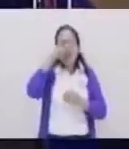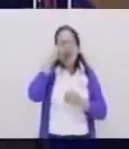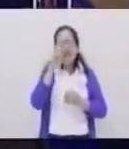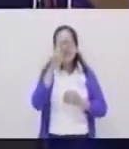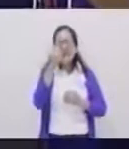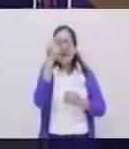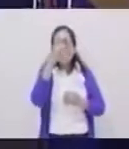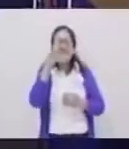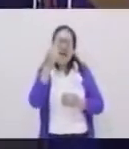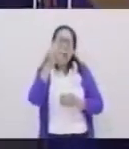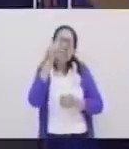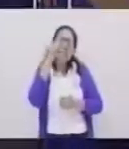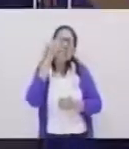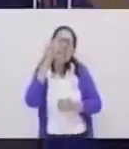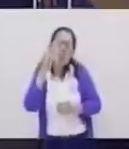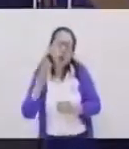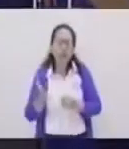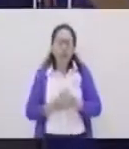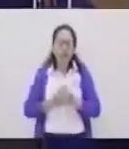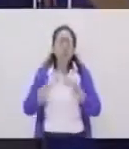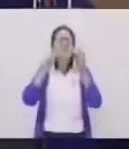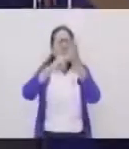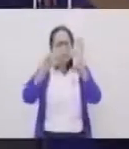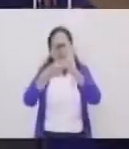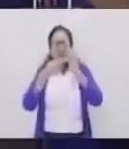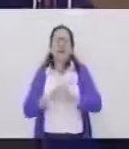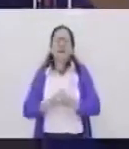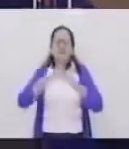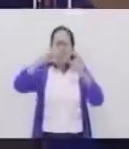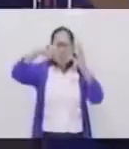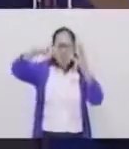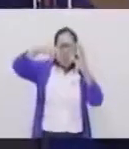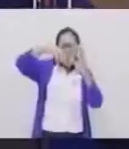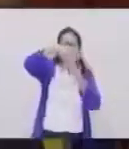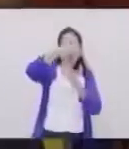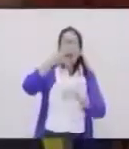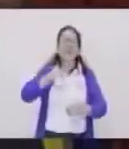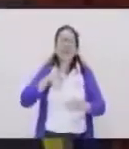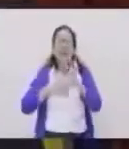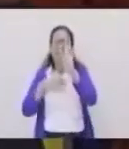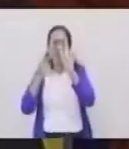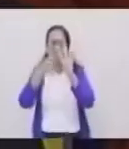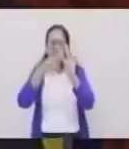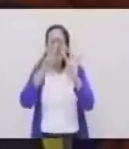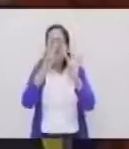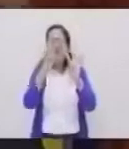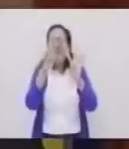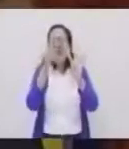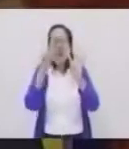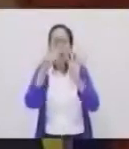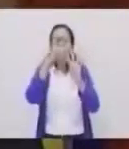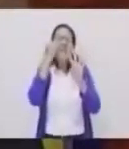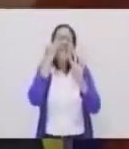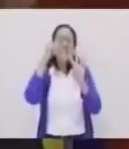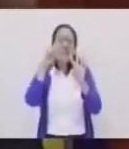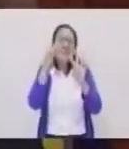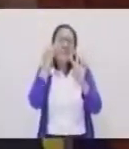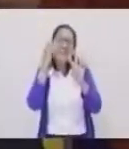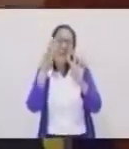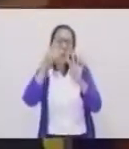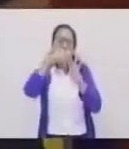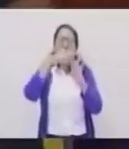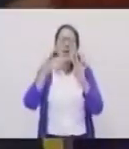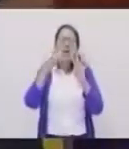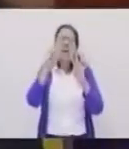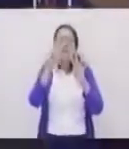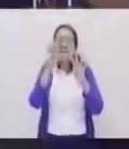traslación, y gracias al movimiento de traslación se dan las cuatro estaciones. que son verano, invierno,